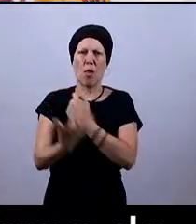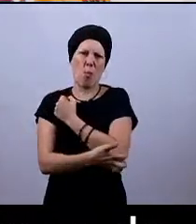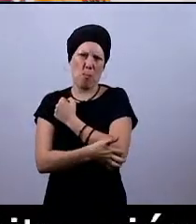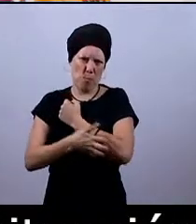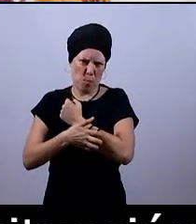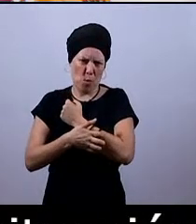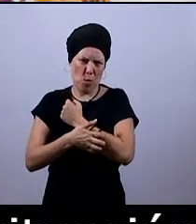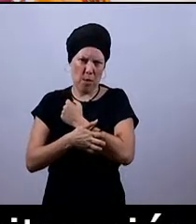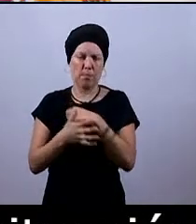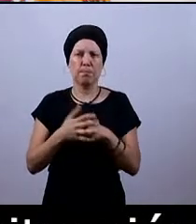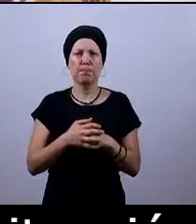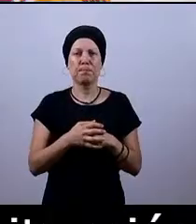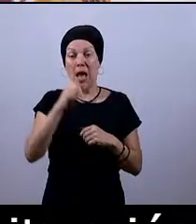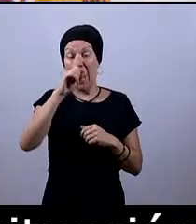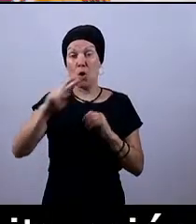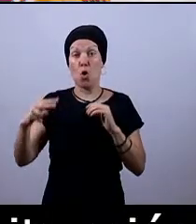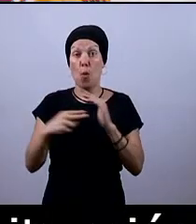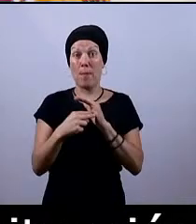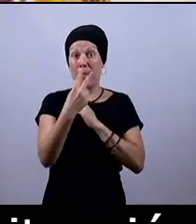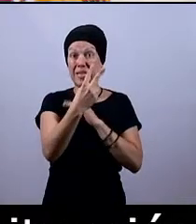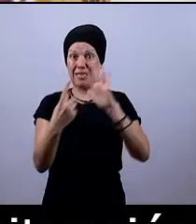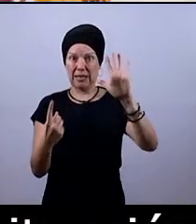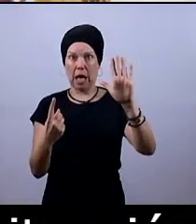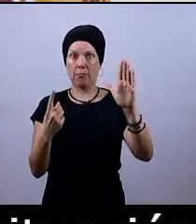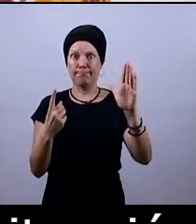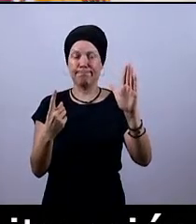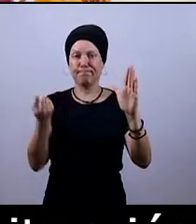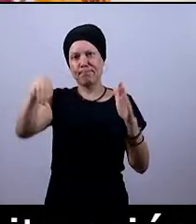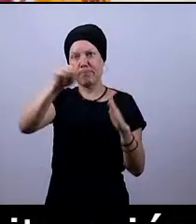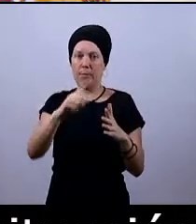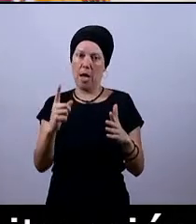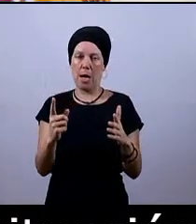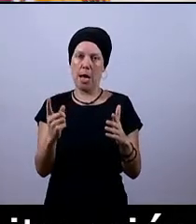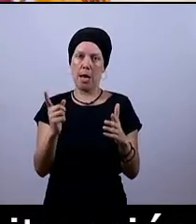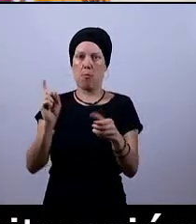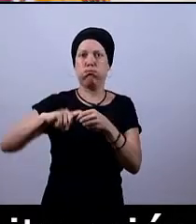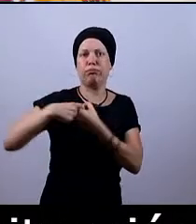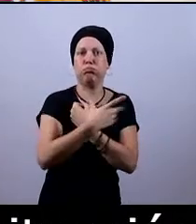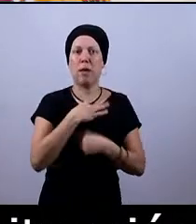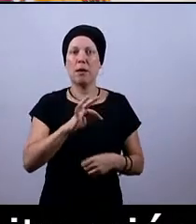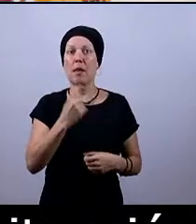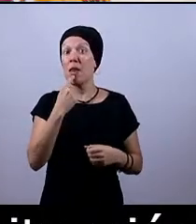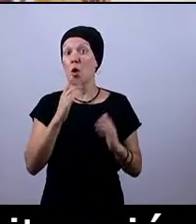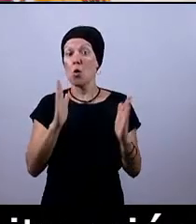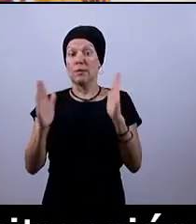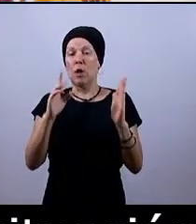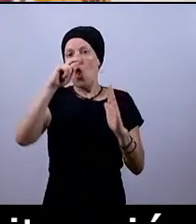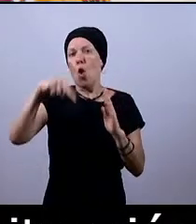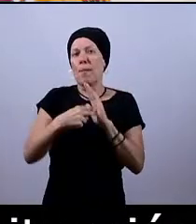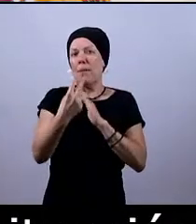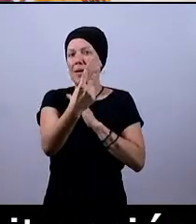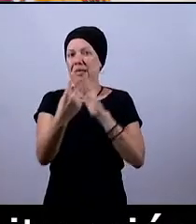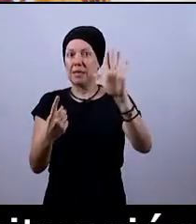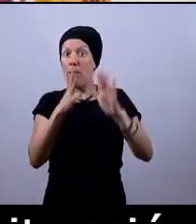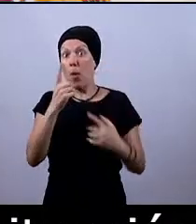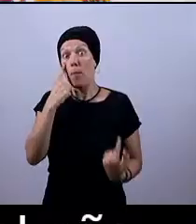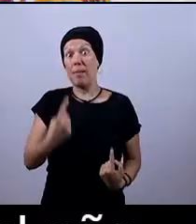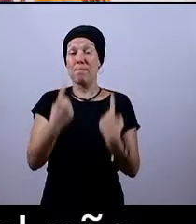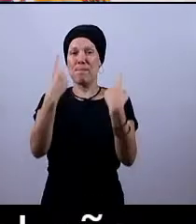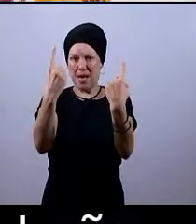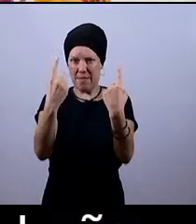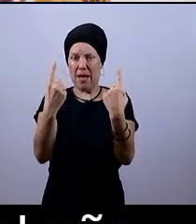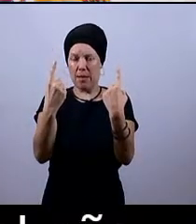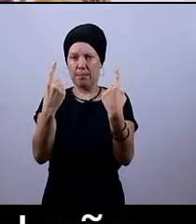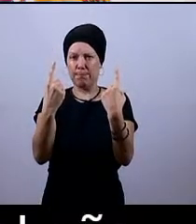pobreza durante el año 2026. Y digo bien la cifra, durante el año 2026, porque por primera vez